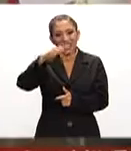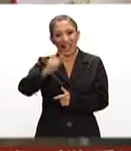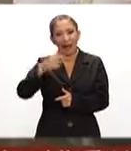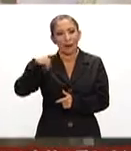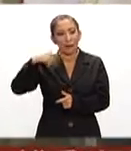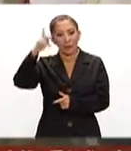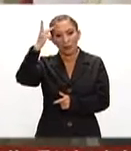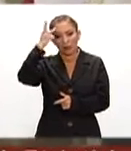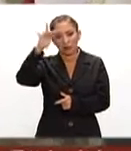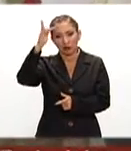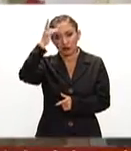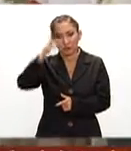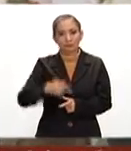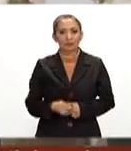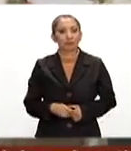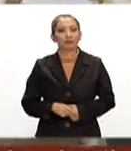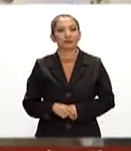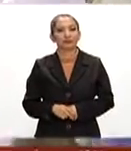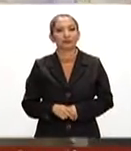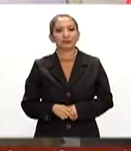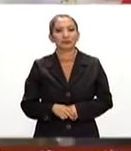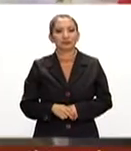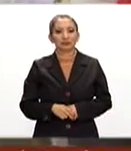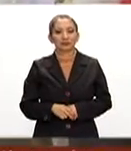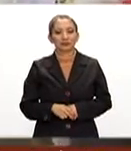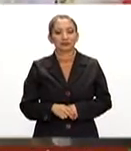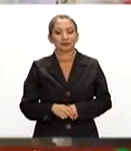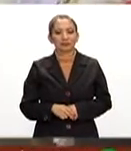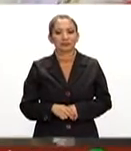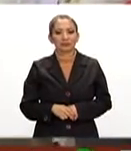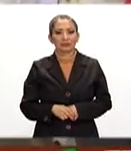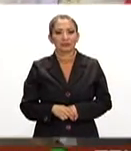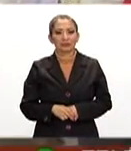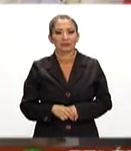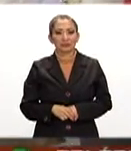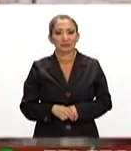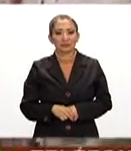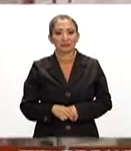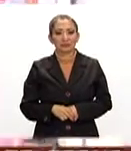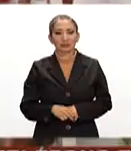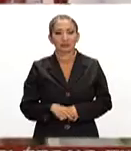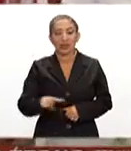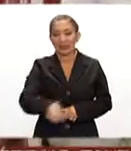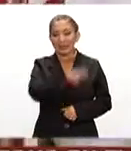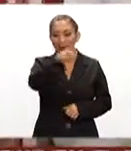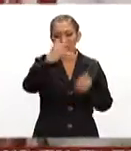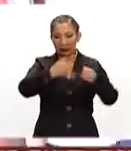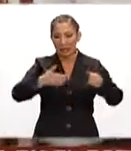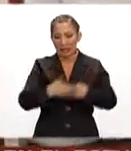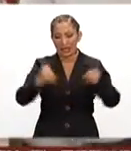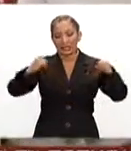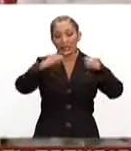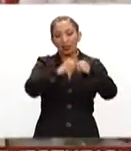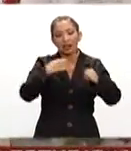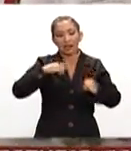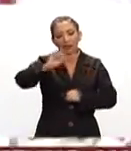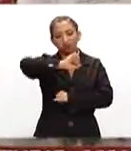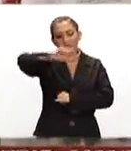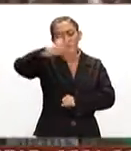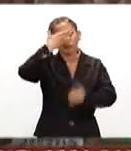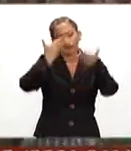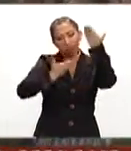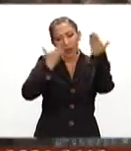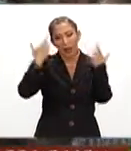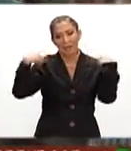Potosina. Más tarde inauguró el Instituto de